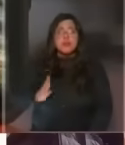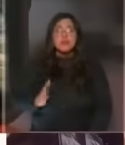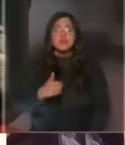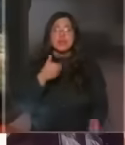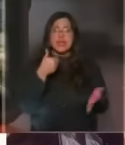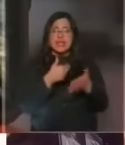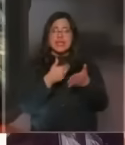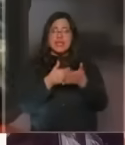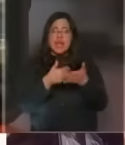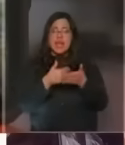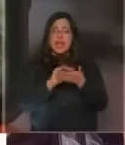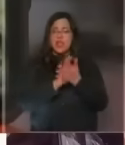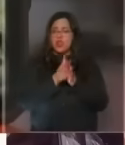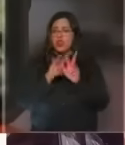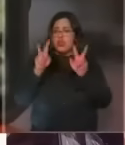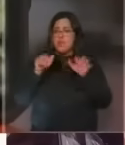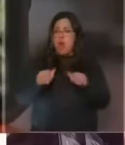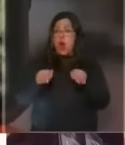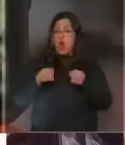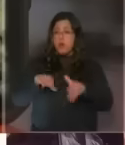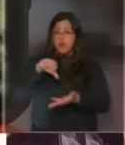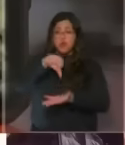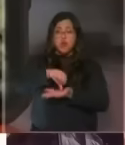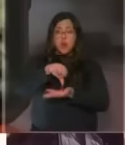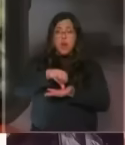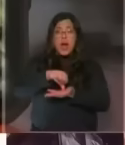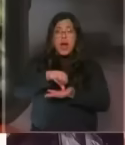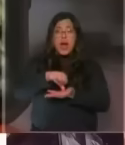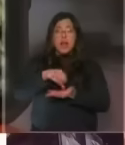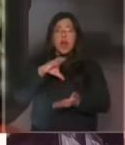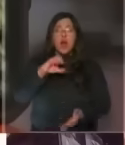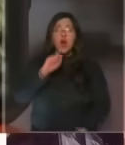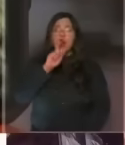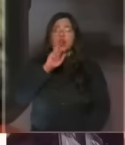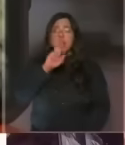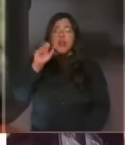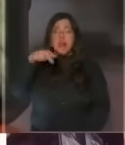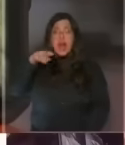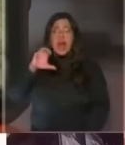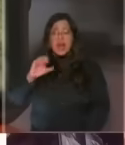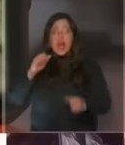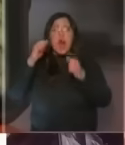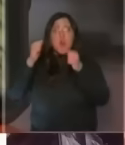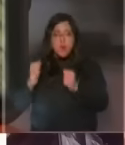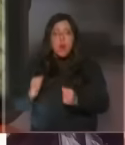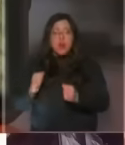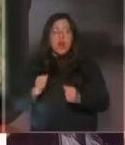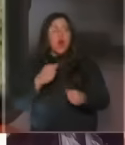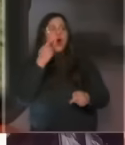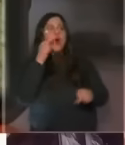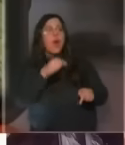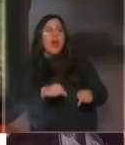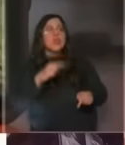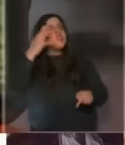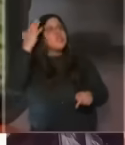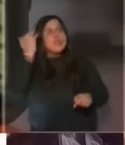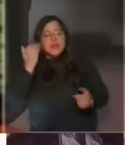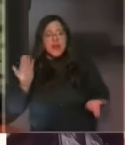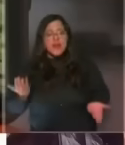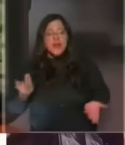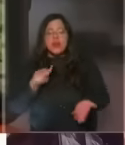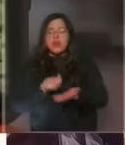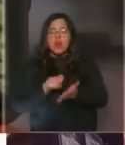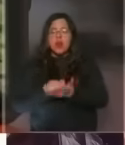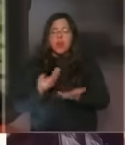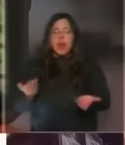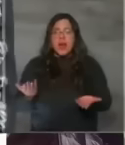cerca todas las comodidades de la ciudad con coterránea es posible hay que hacer un me culpa Uno no sabe lo que está comprando